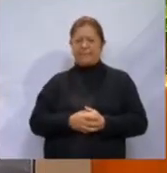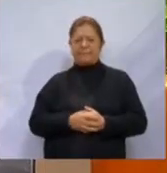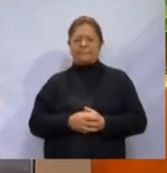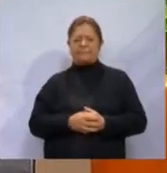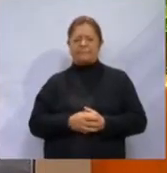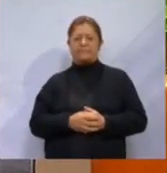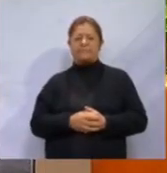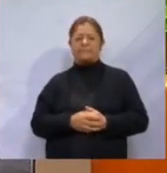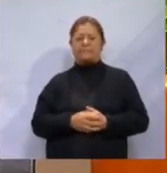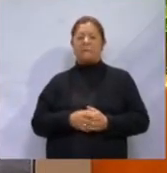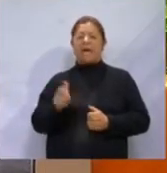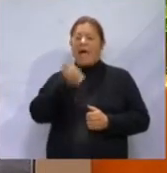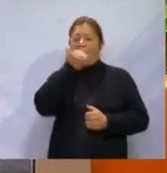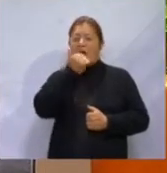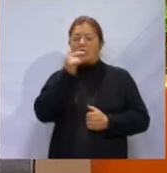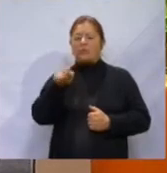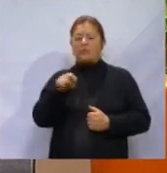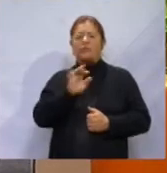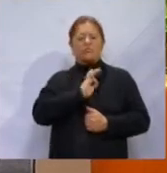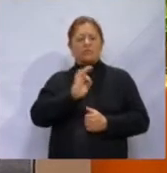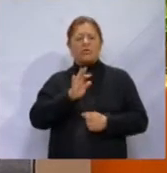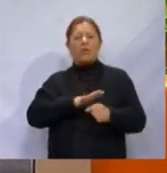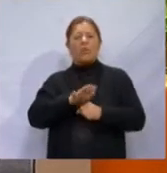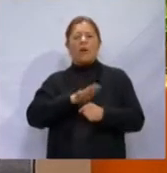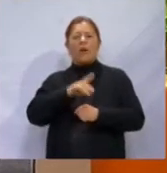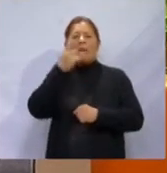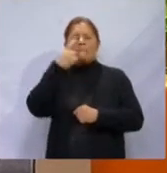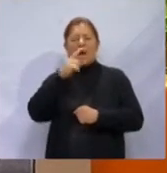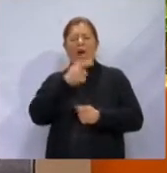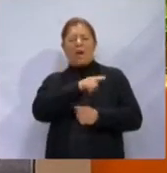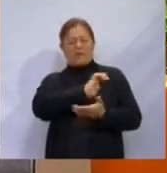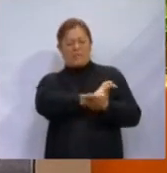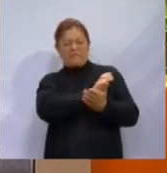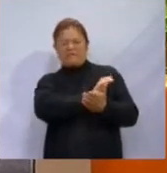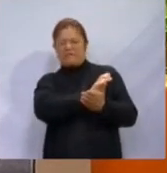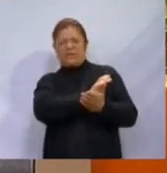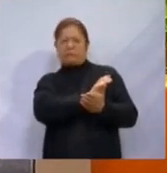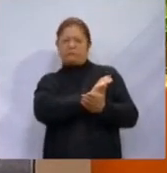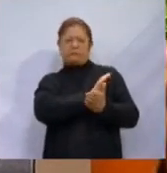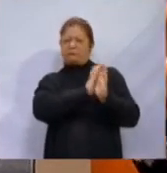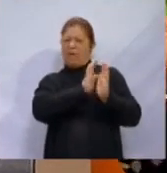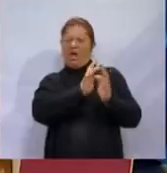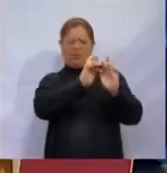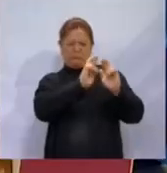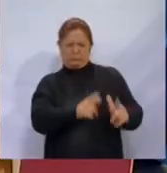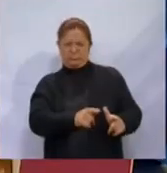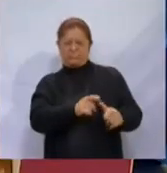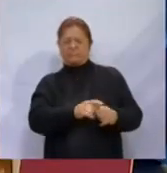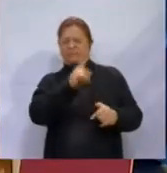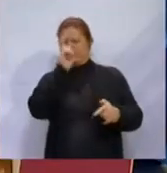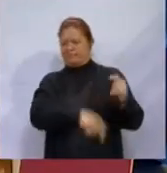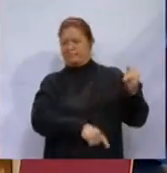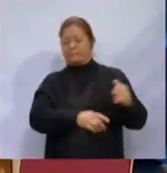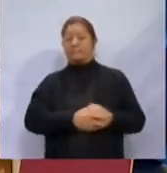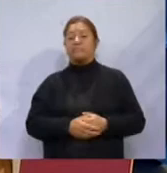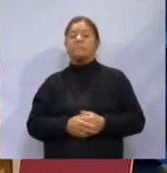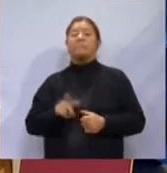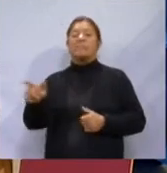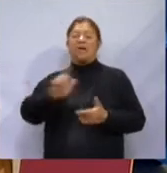qué pueden hacer los alumnos para eliminar los procesos de discriminación? Para eliminar las prácticas